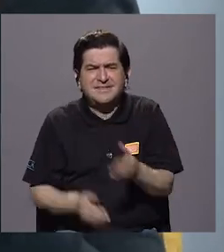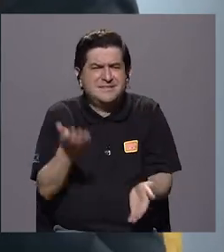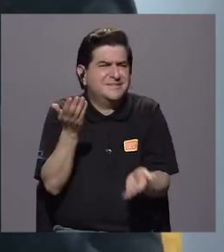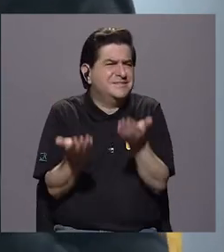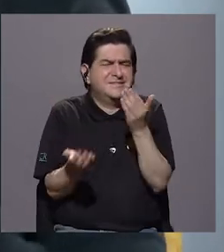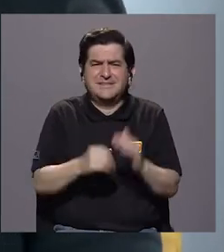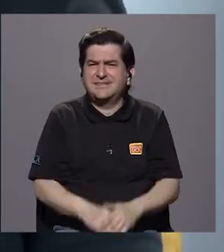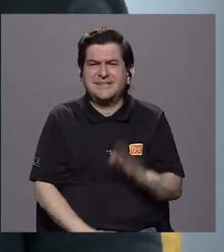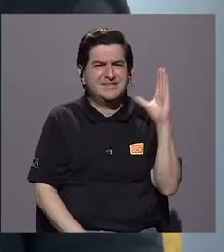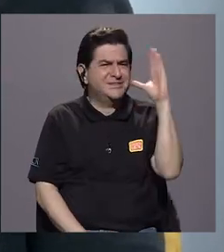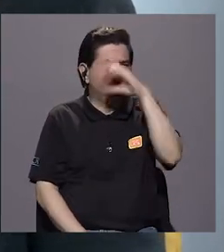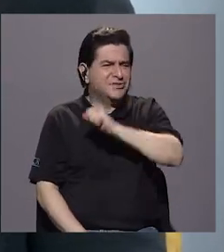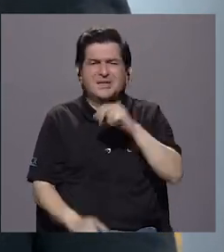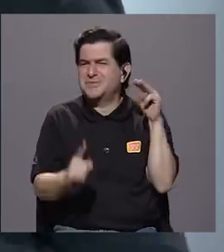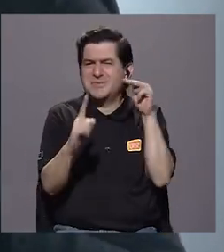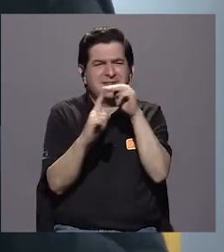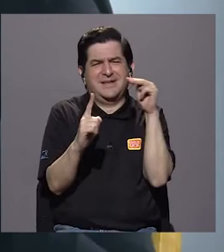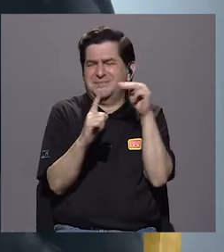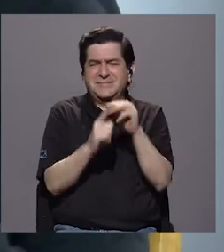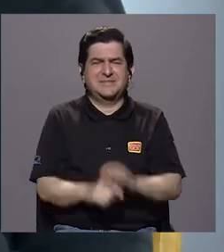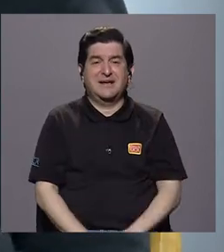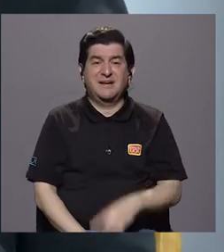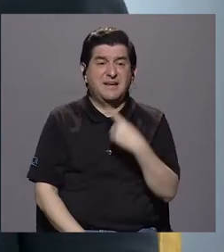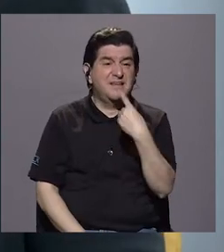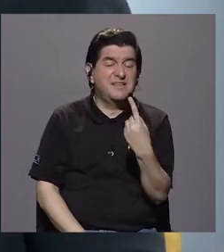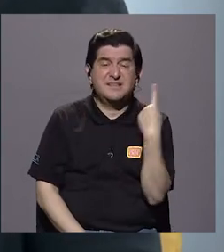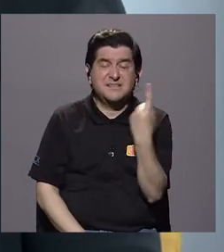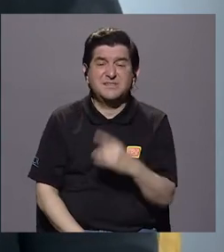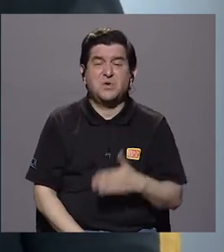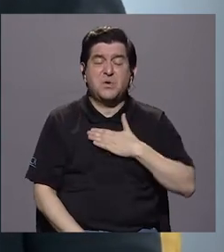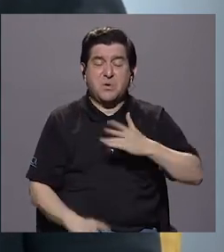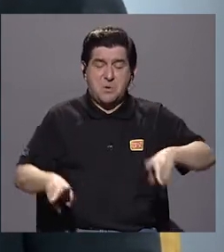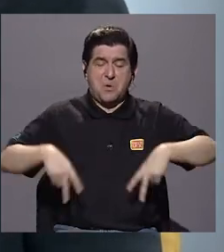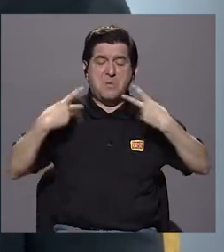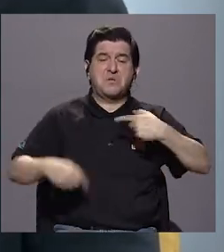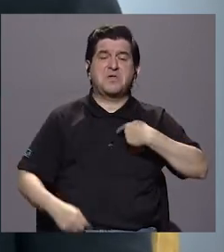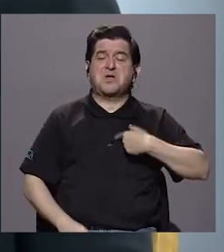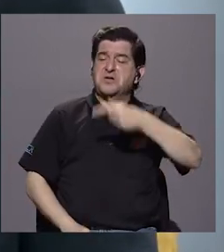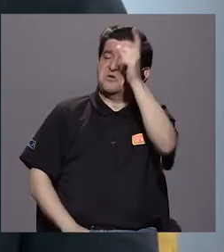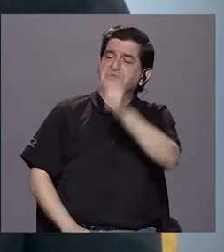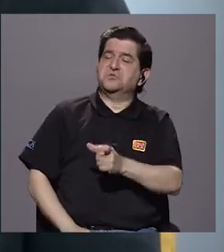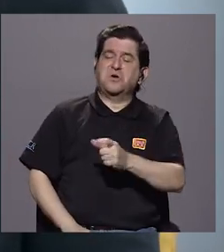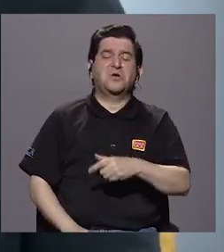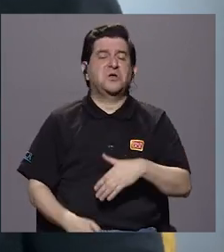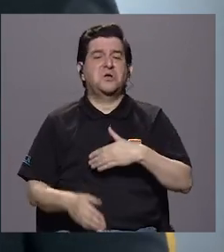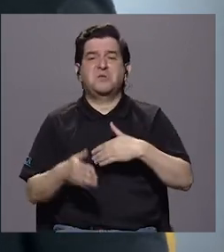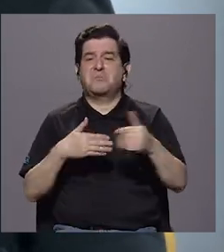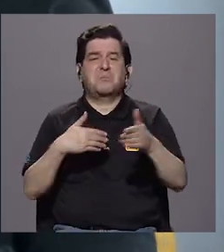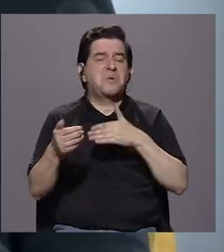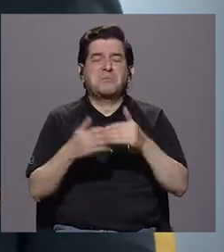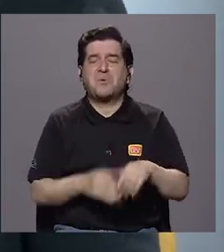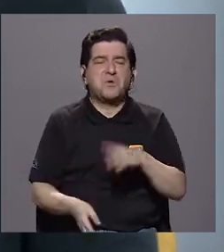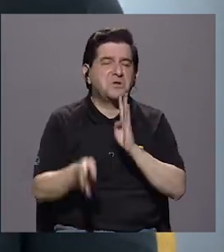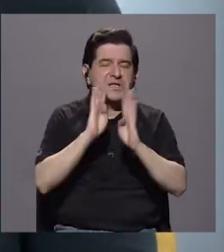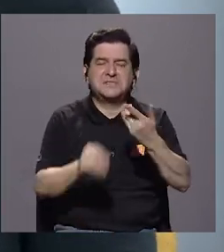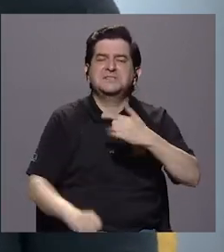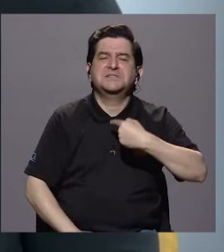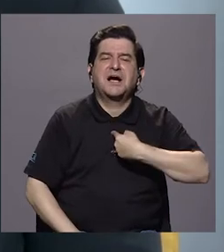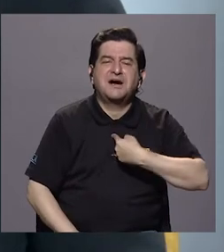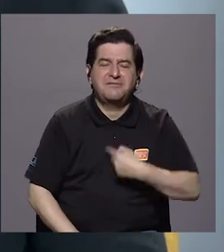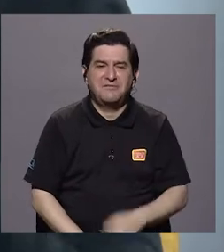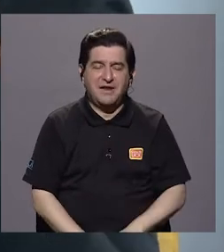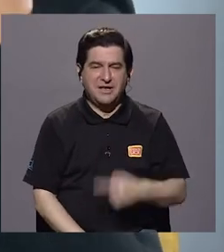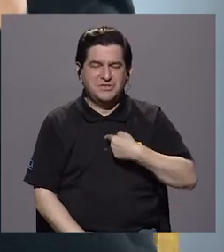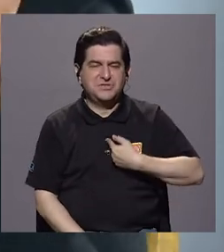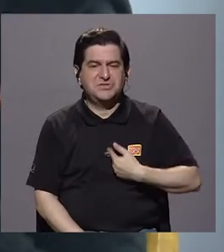no se fijan tanto en el mensaje, sino que nada más dicen, en mi vida yo soy así, no me interesa que hablen de mí, si soy la niña